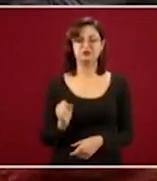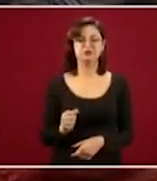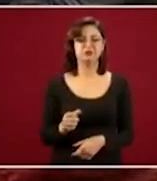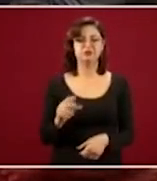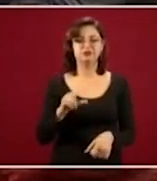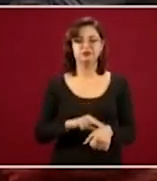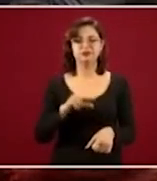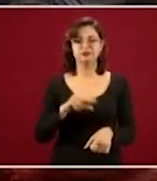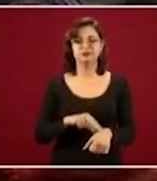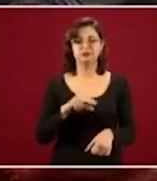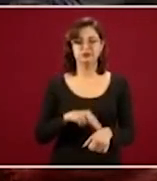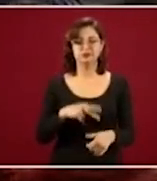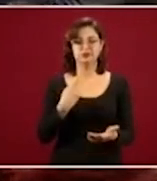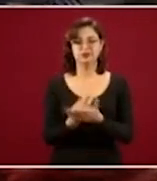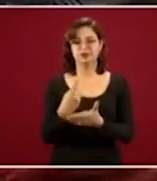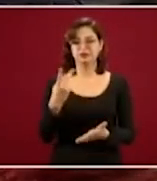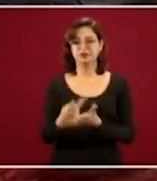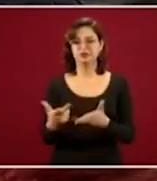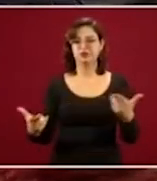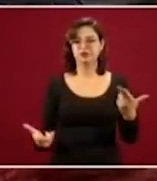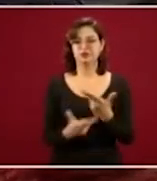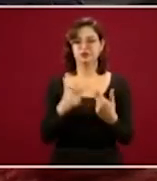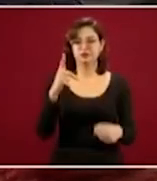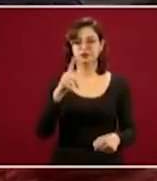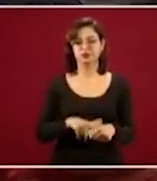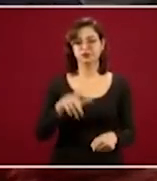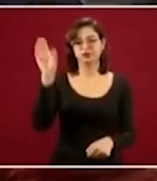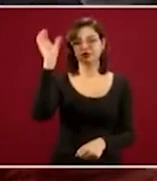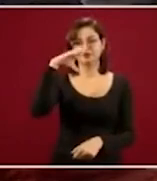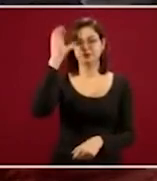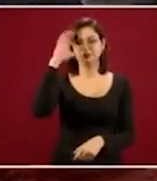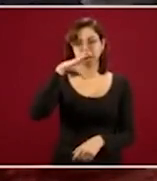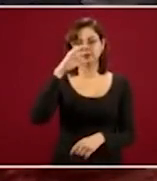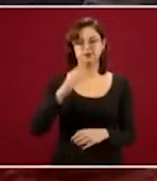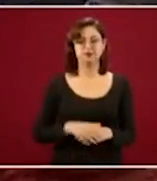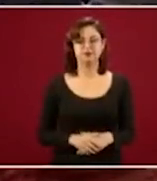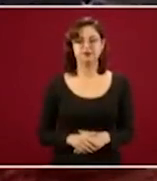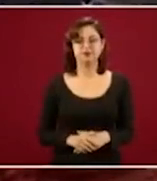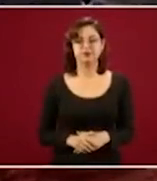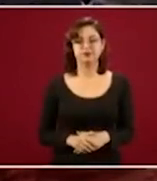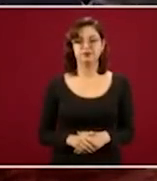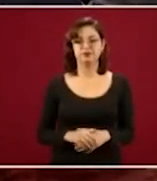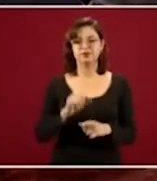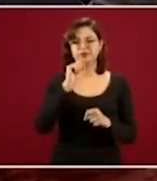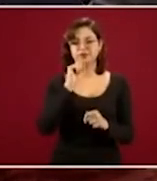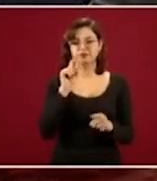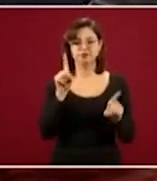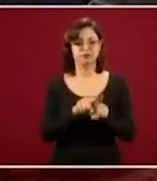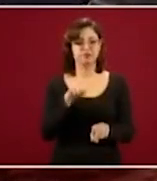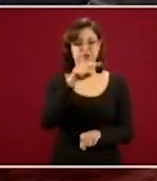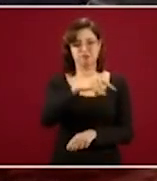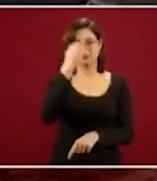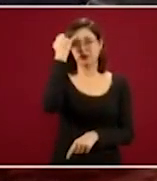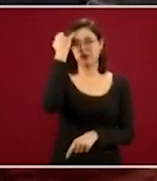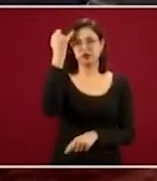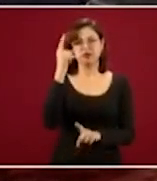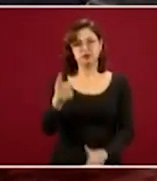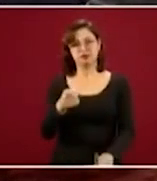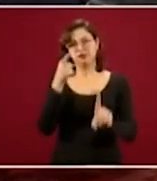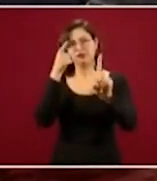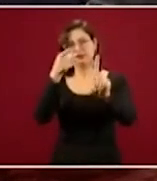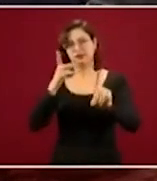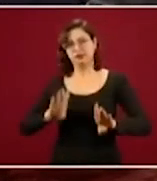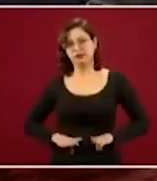medicina, Premio Nacional de Ciencia, es un hombre con ideales, con principios.